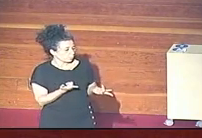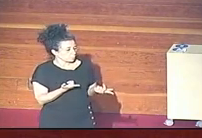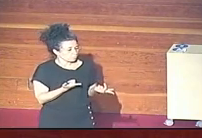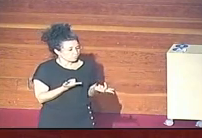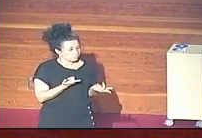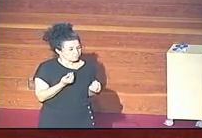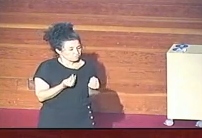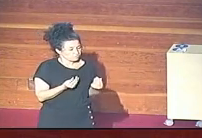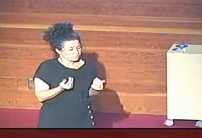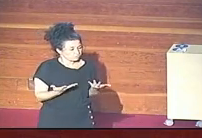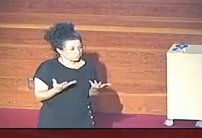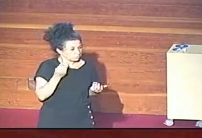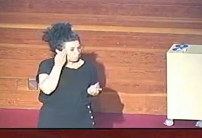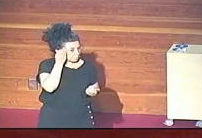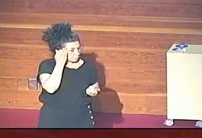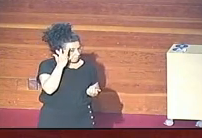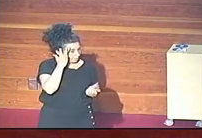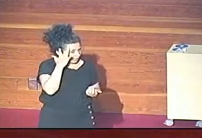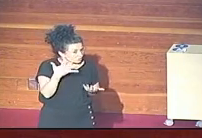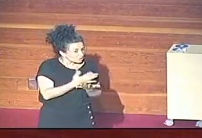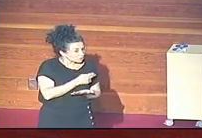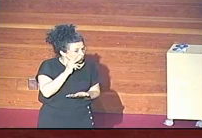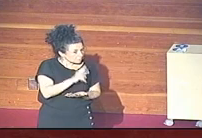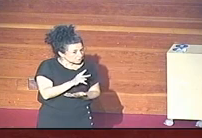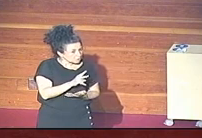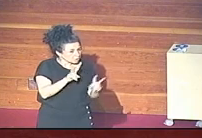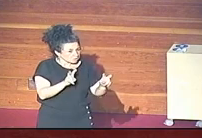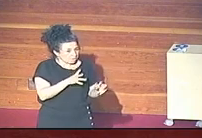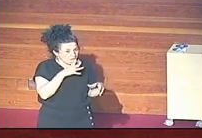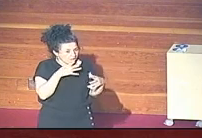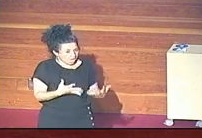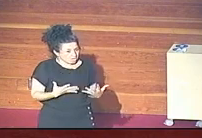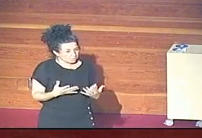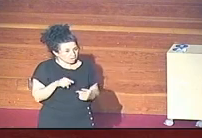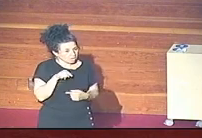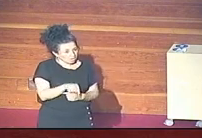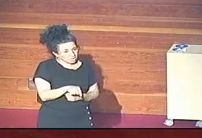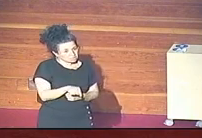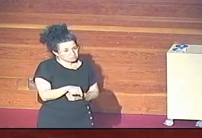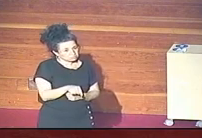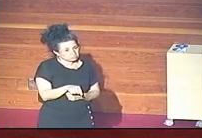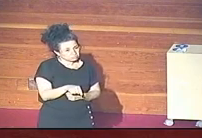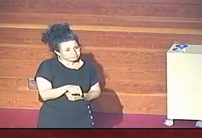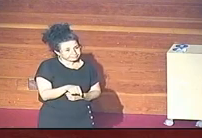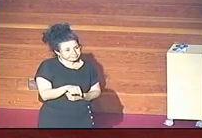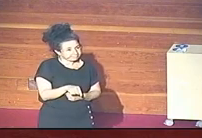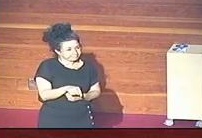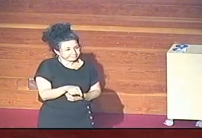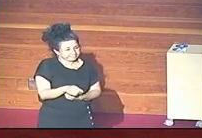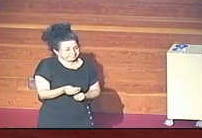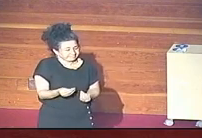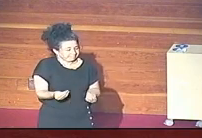todos lo habrán visto con algunos temas de actualidad y ahí pues no tiene mucho sentido